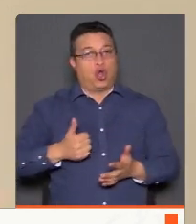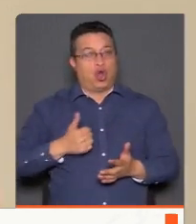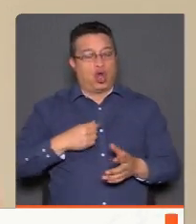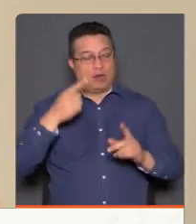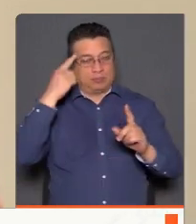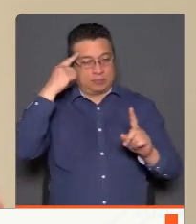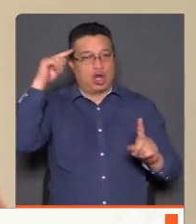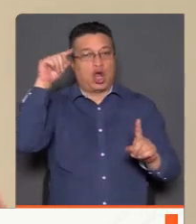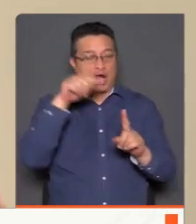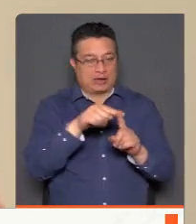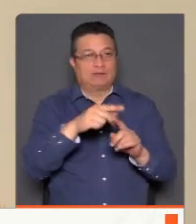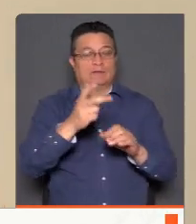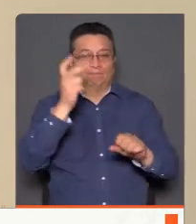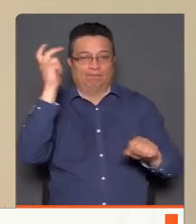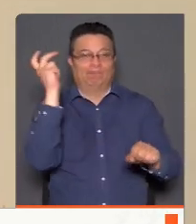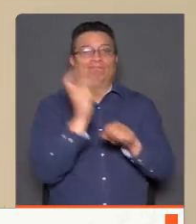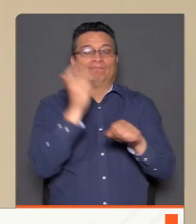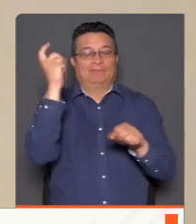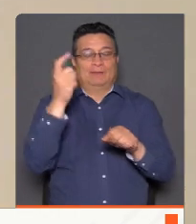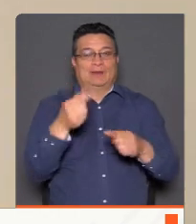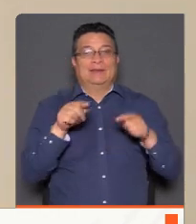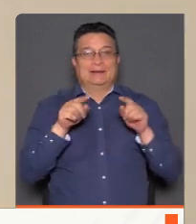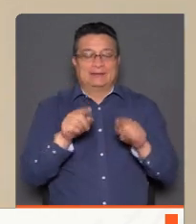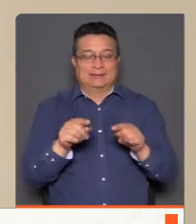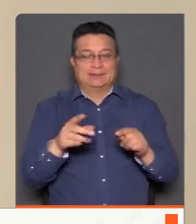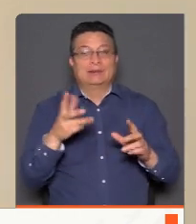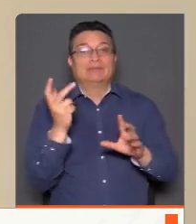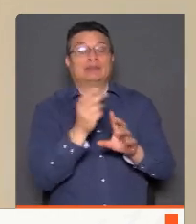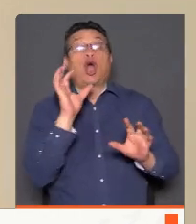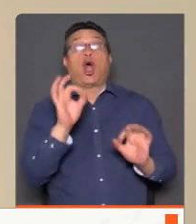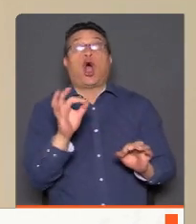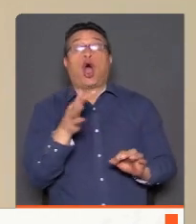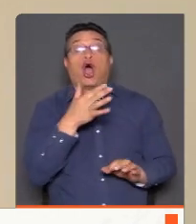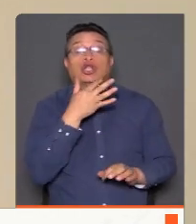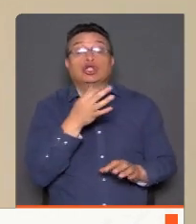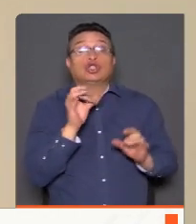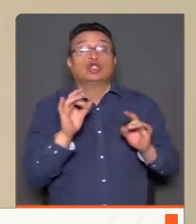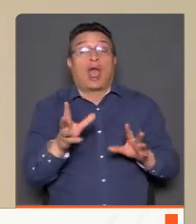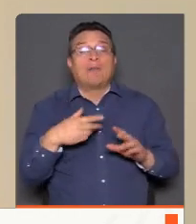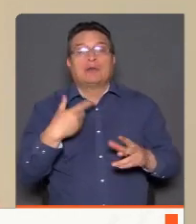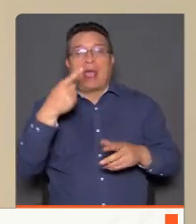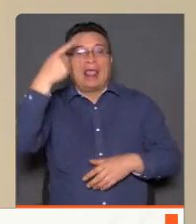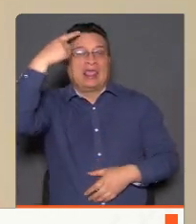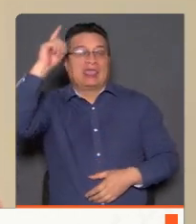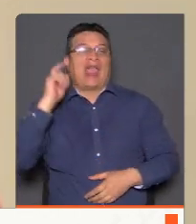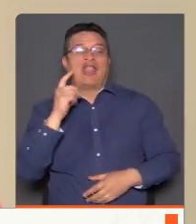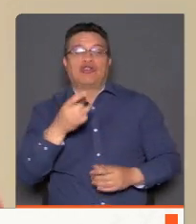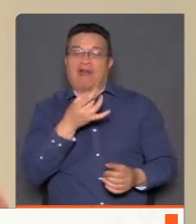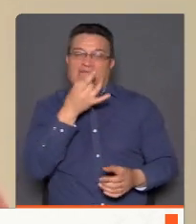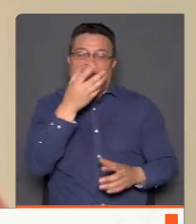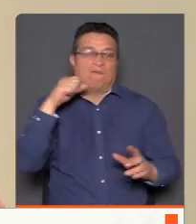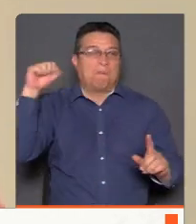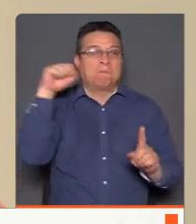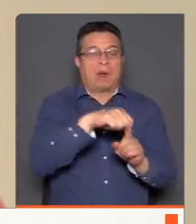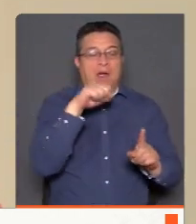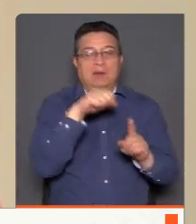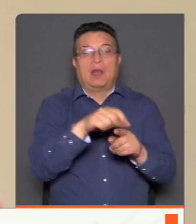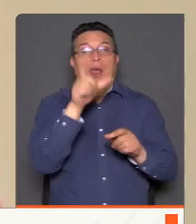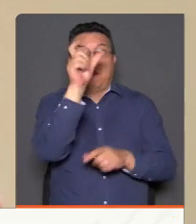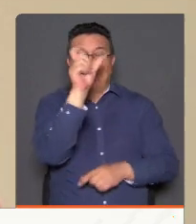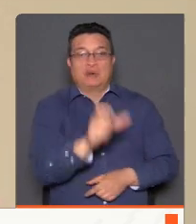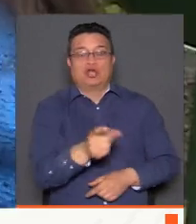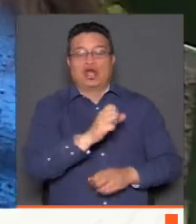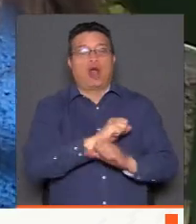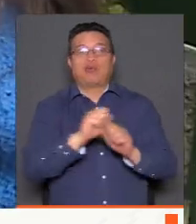de arrebatarles un bien o simplemente causarles algún daño y que esta persona no sea capaz